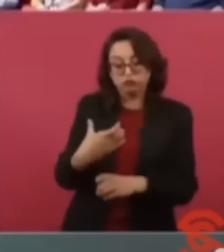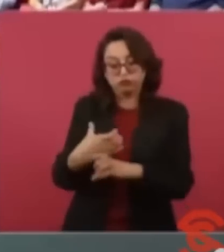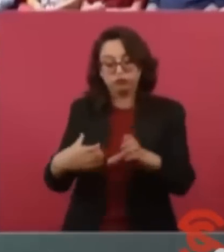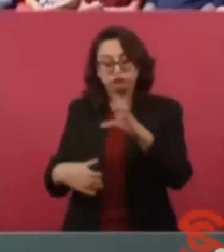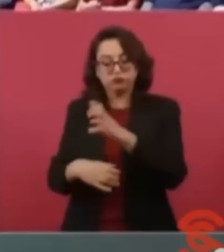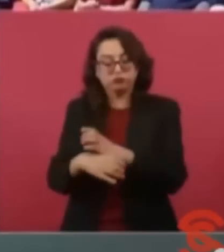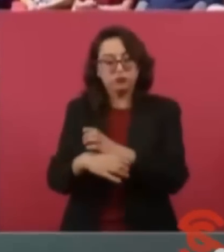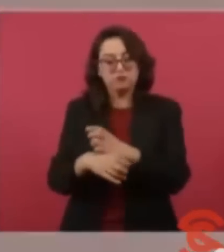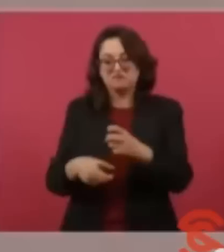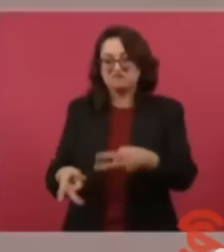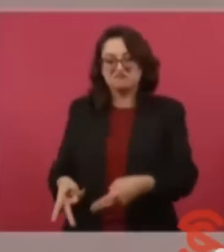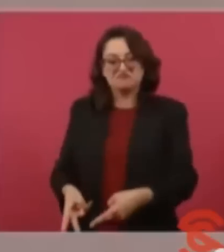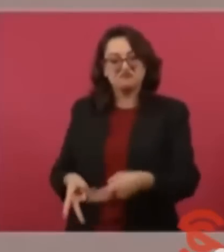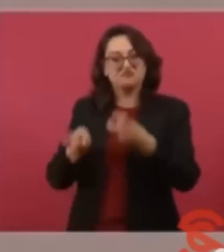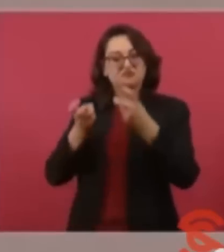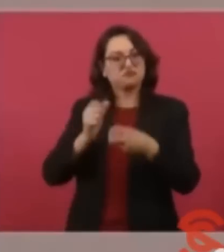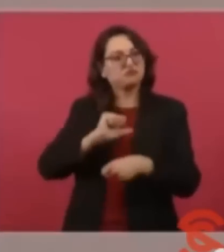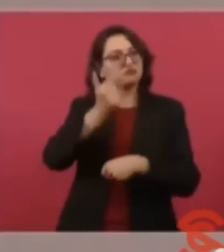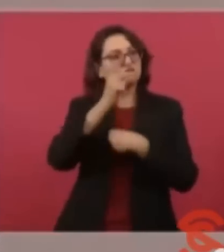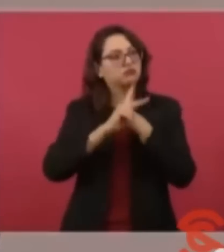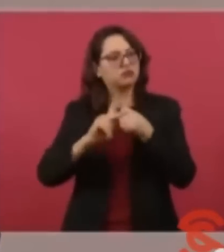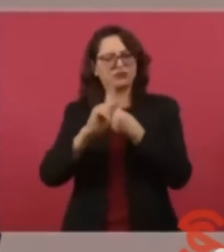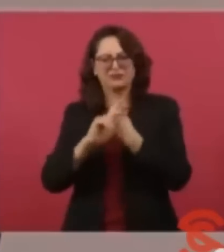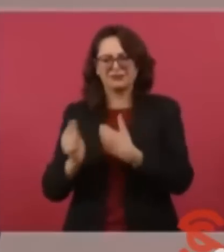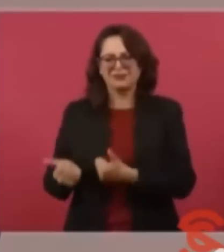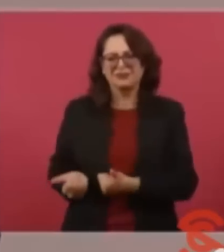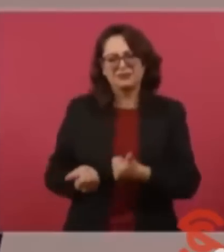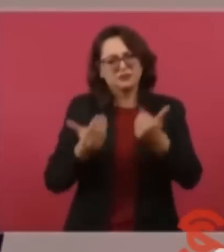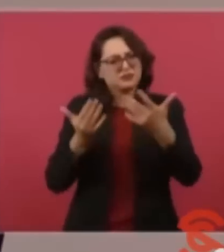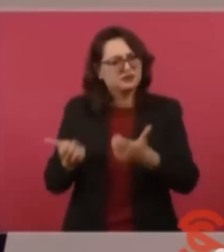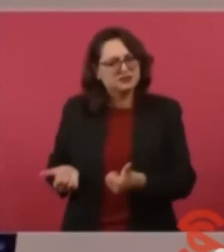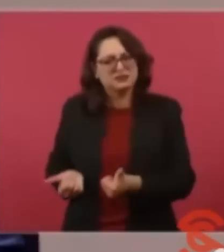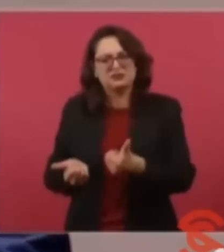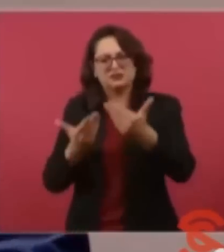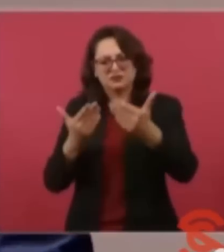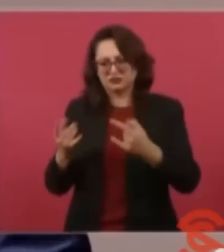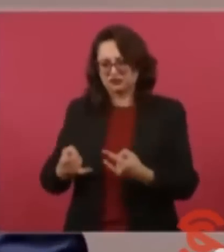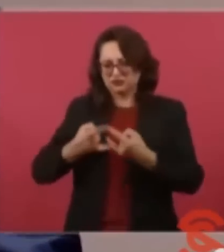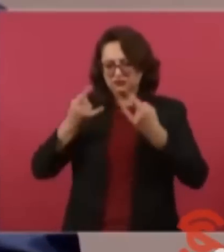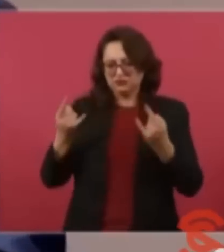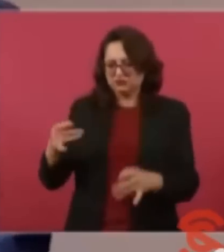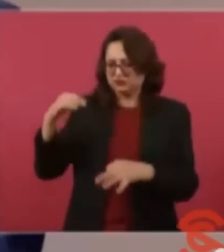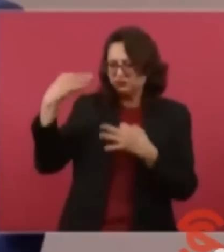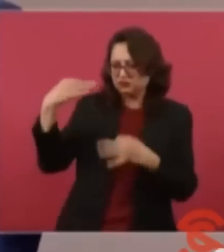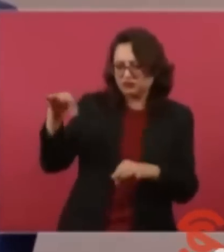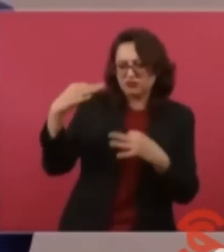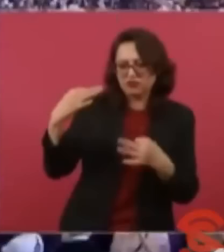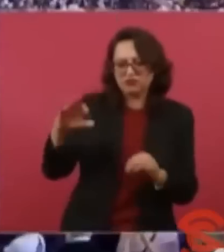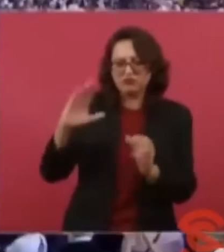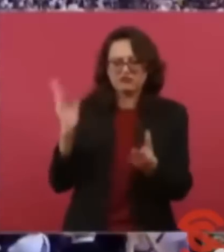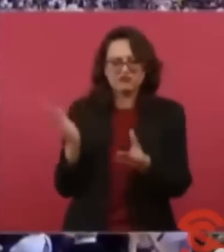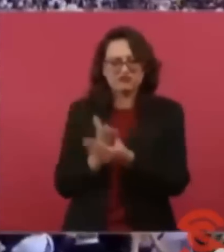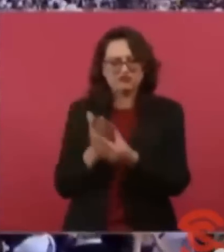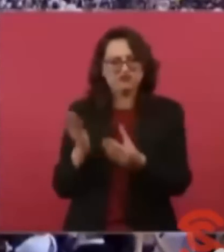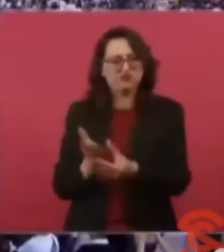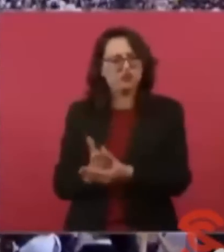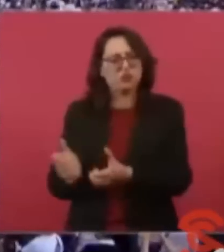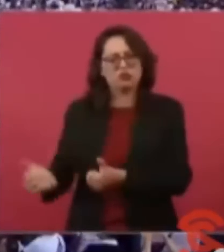extranjero. Se han rescatado documentos históricos, archivos